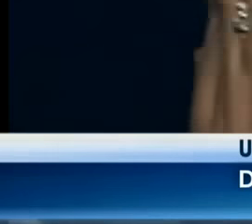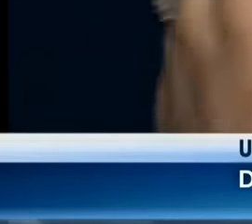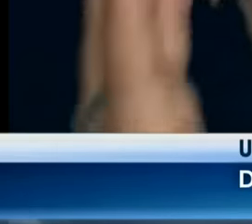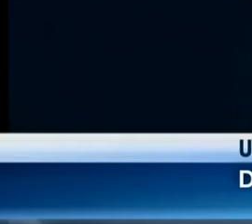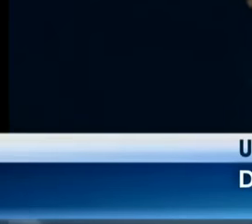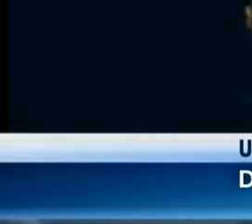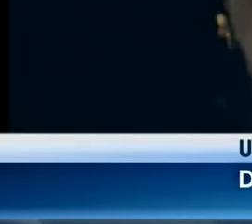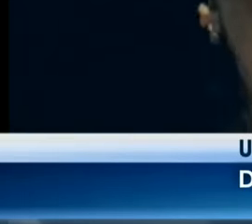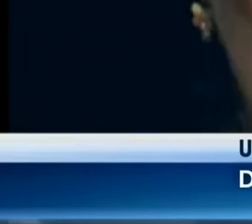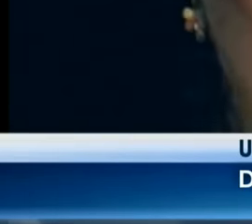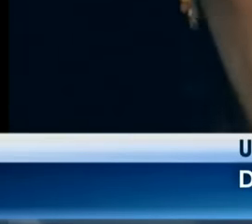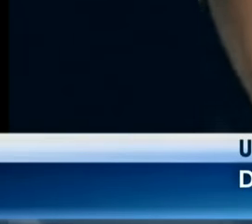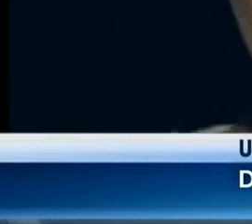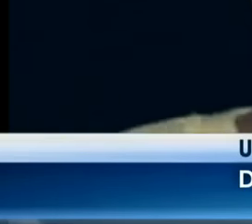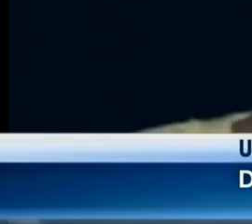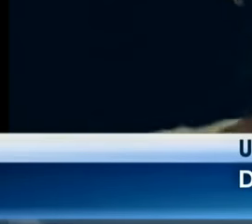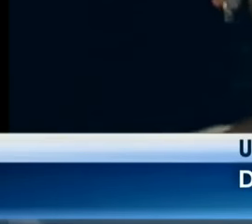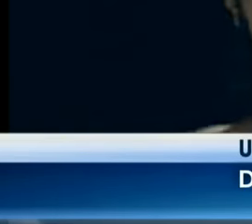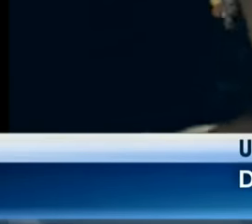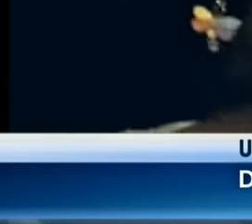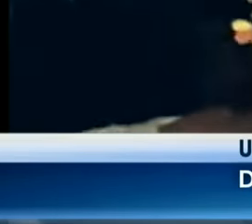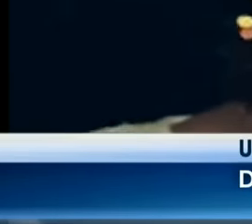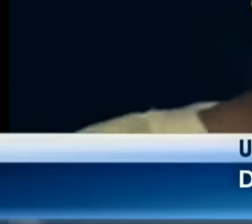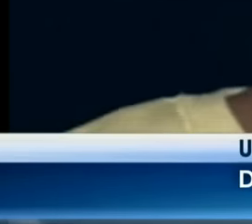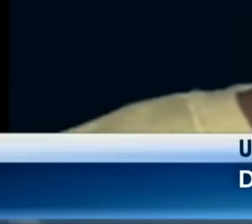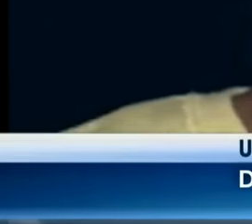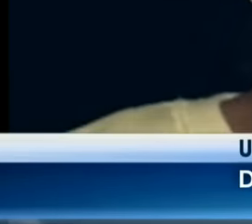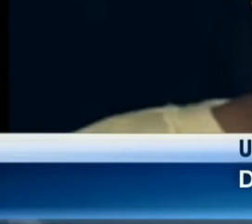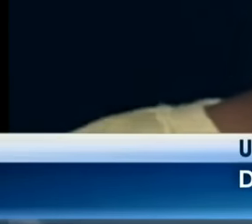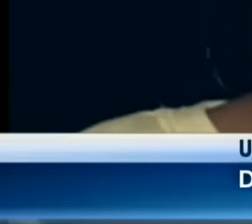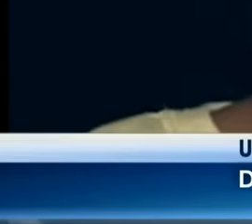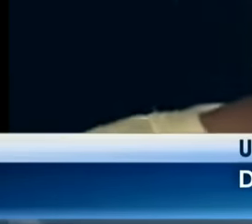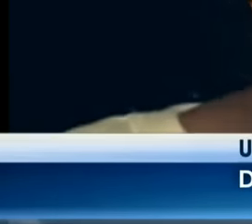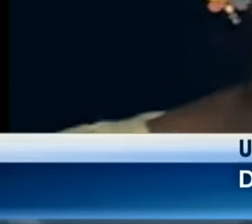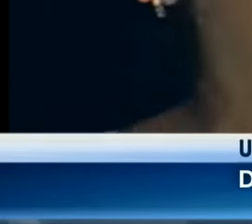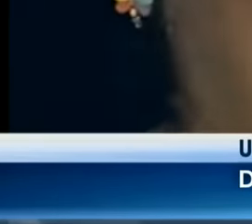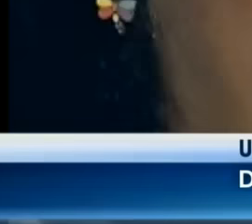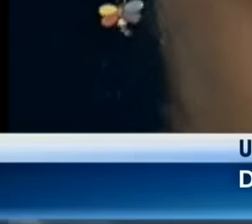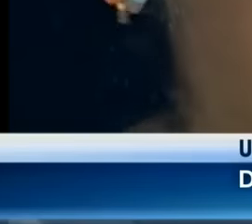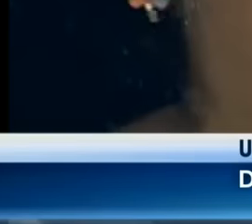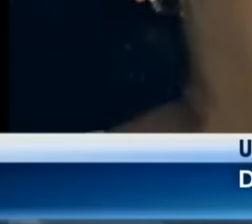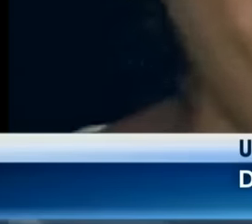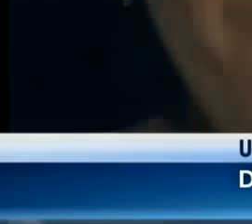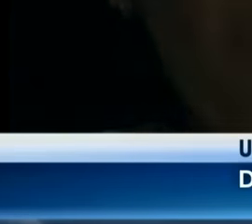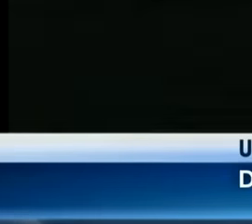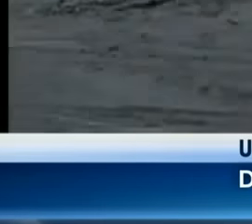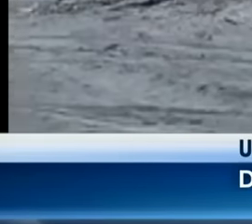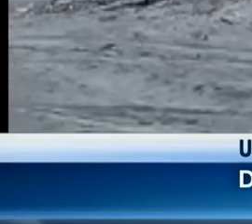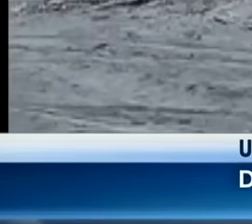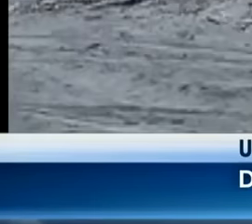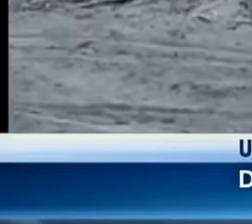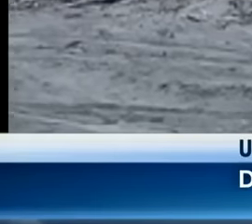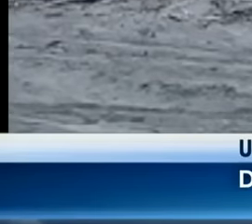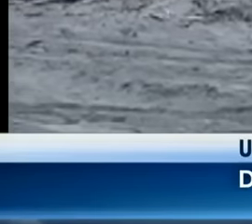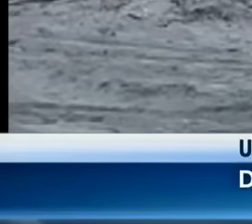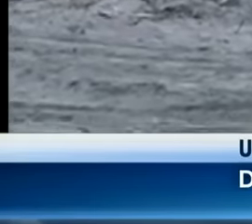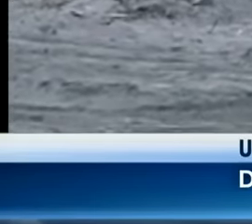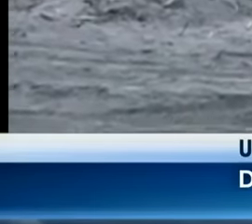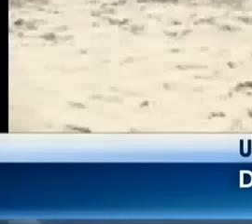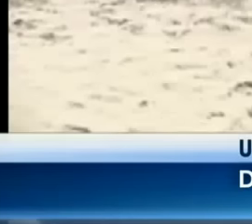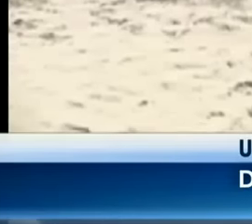no tenía a mi hijo, yo no tenía a nadie. Yo pedí ayuda, nadie me quería ayudar porque todo el mundo quiere salvar su vida. La playa